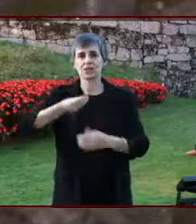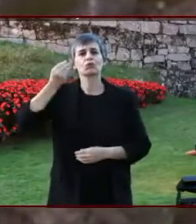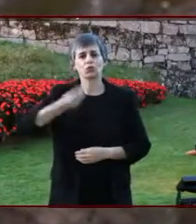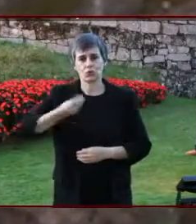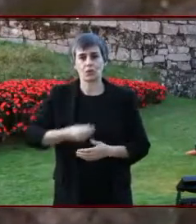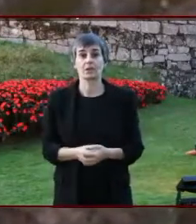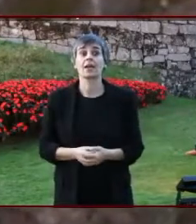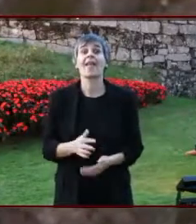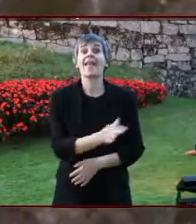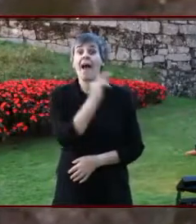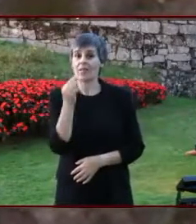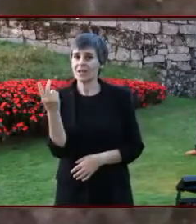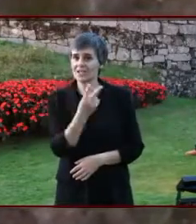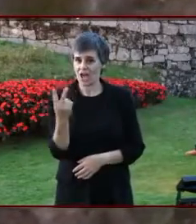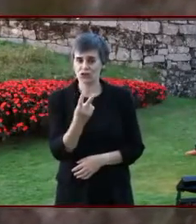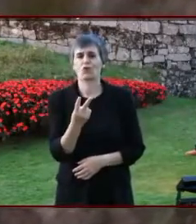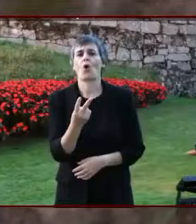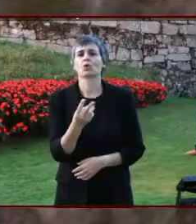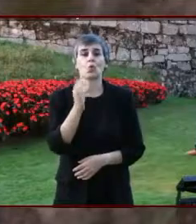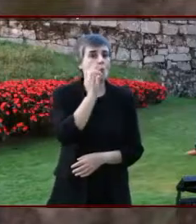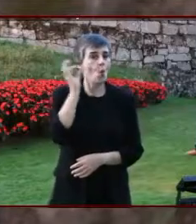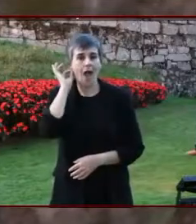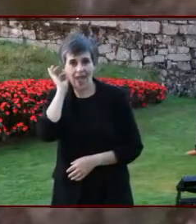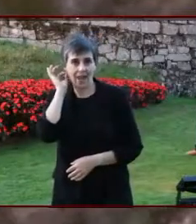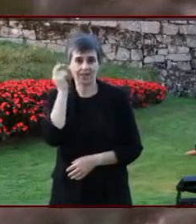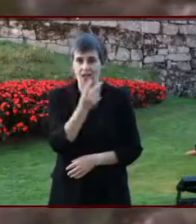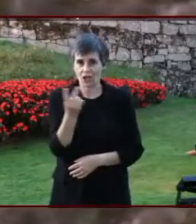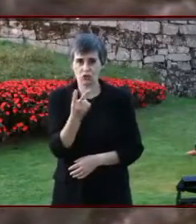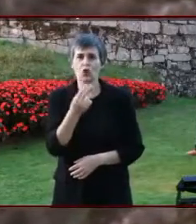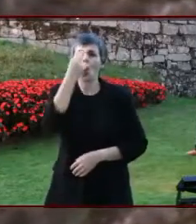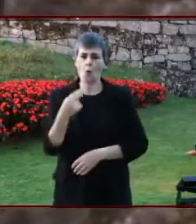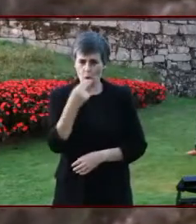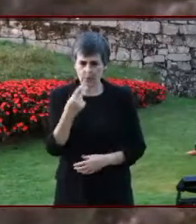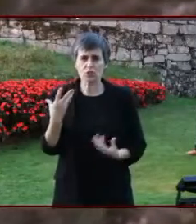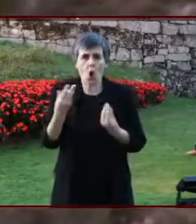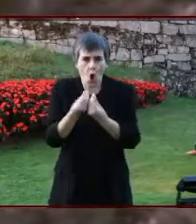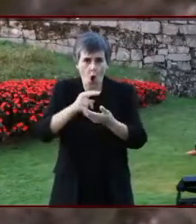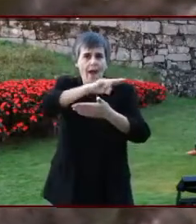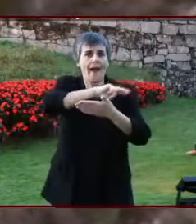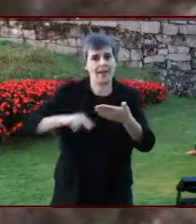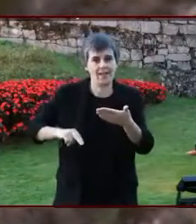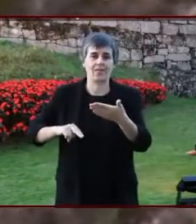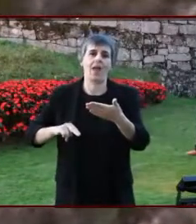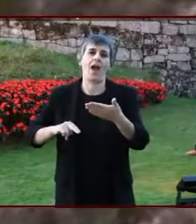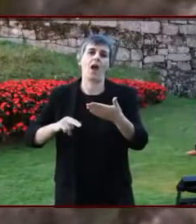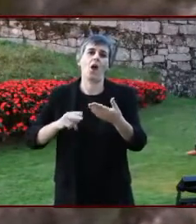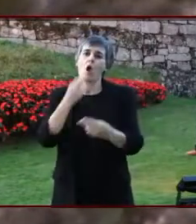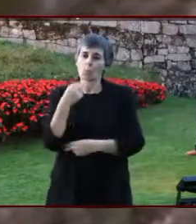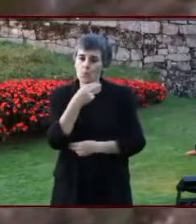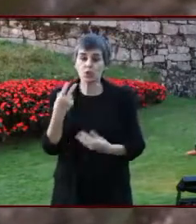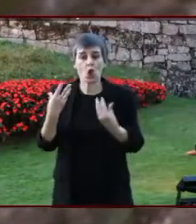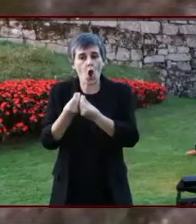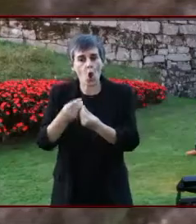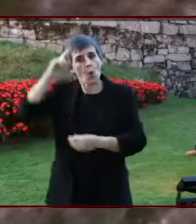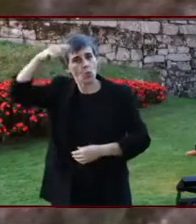dúas mulleres comprometidas con esta terra, coa nosa terra, coa nosa creatividade, coa nosa cultura e,